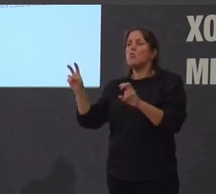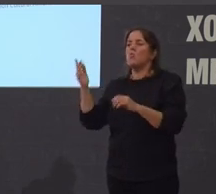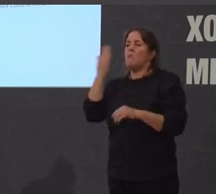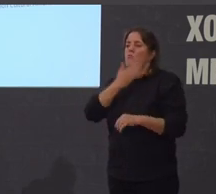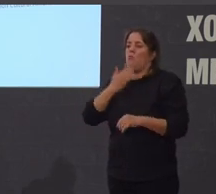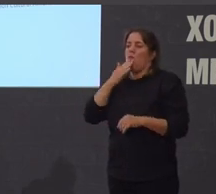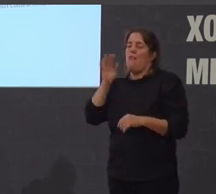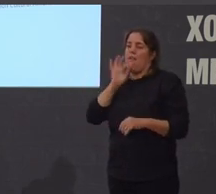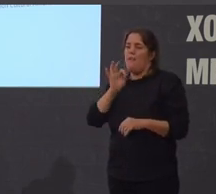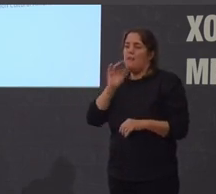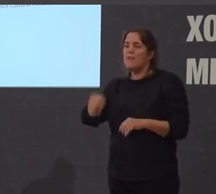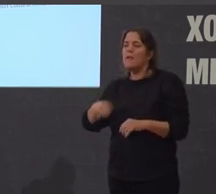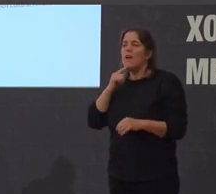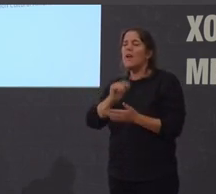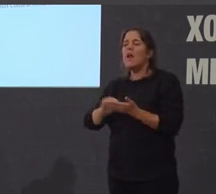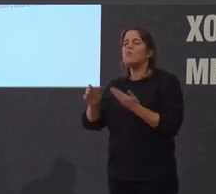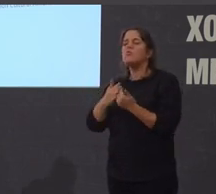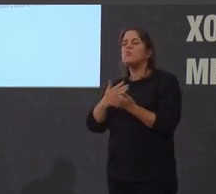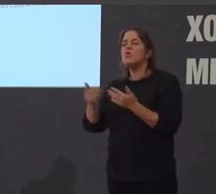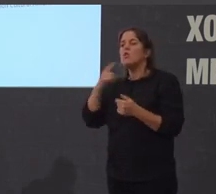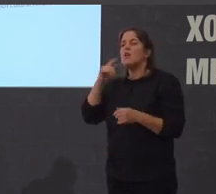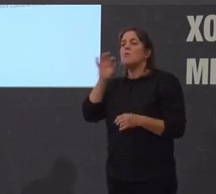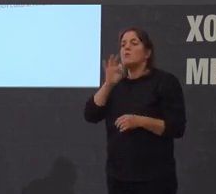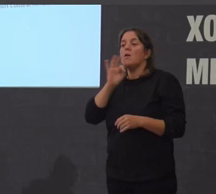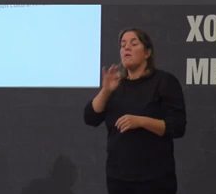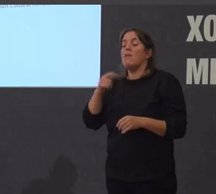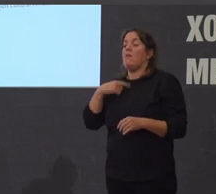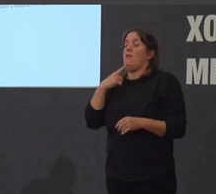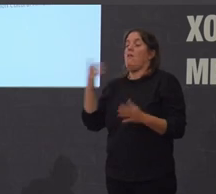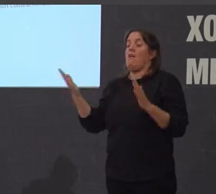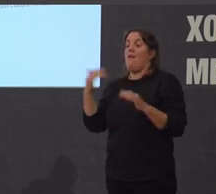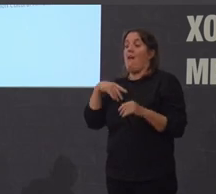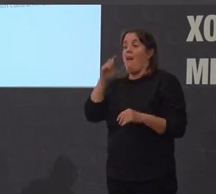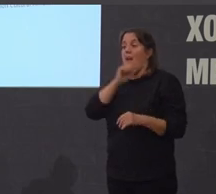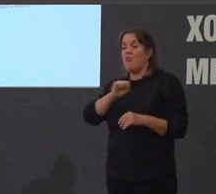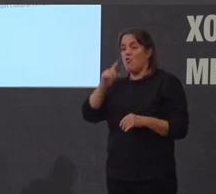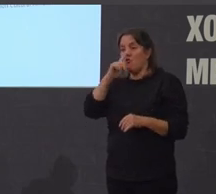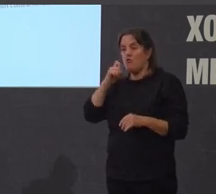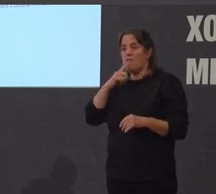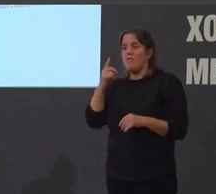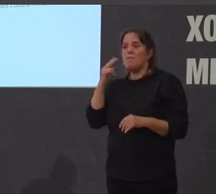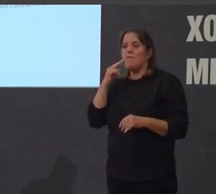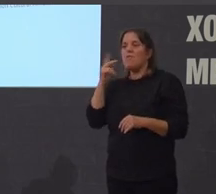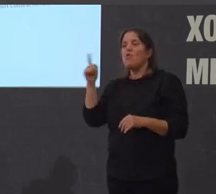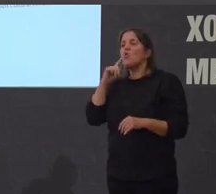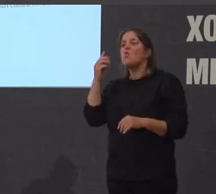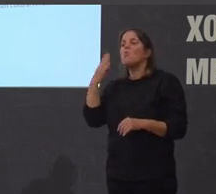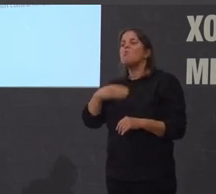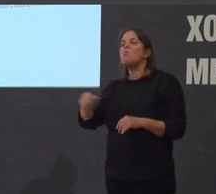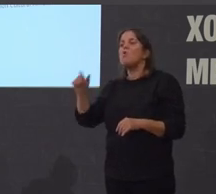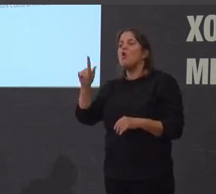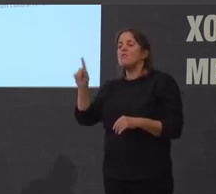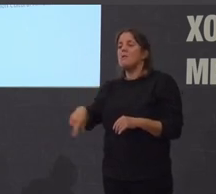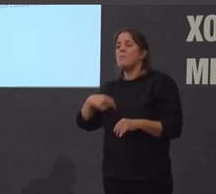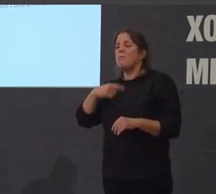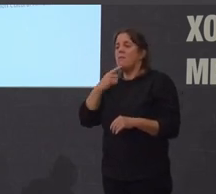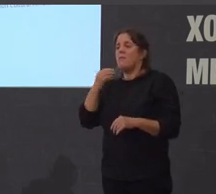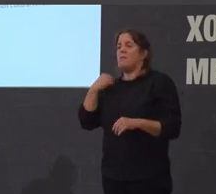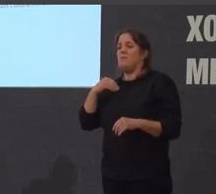y autor de pontevedra no sanos de húmedo en un blog con mismo nombre y también muy lente nos ha nos da miedo